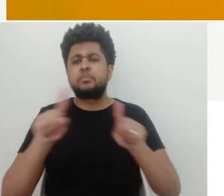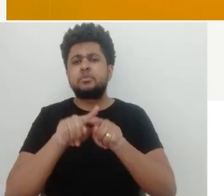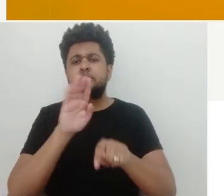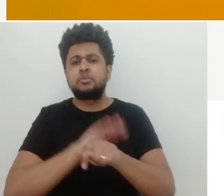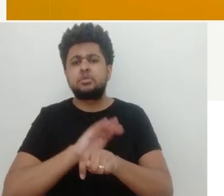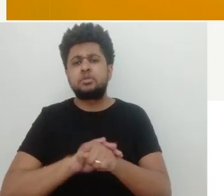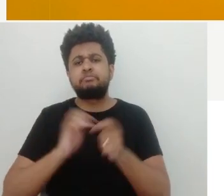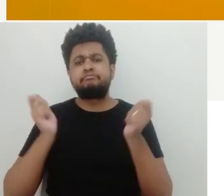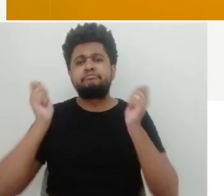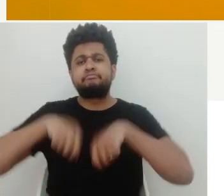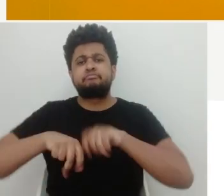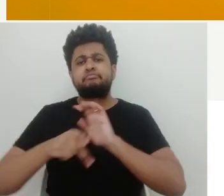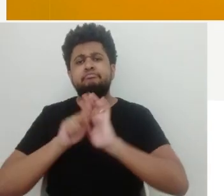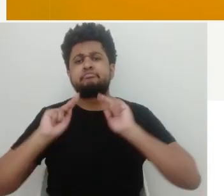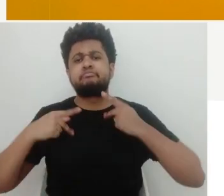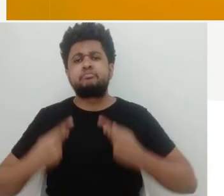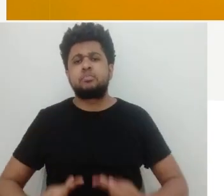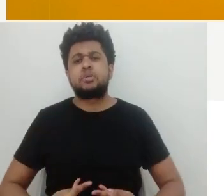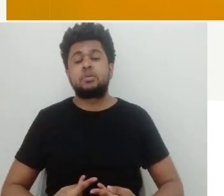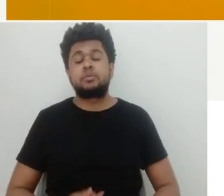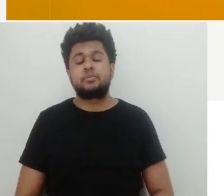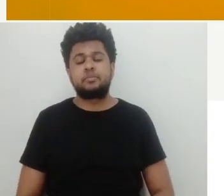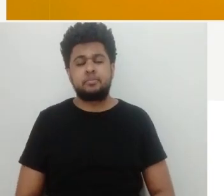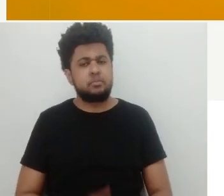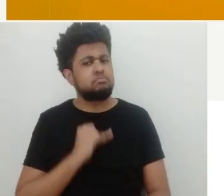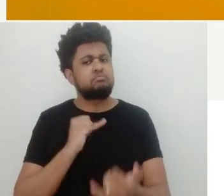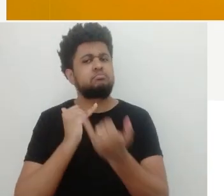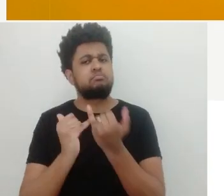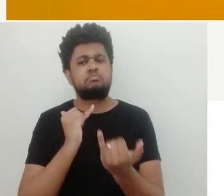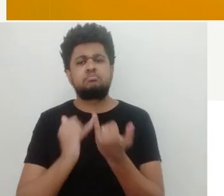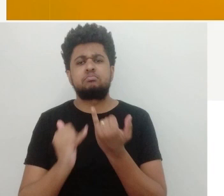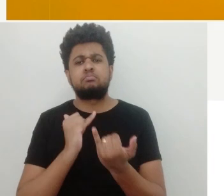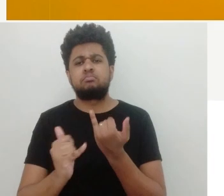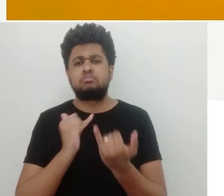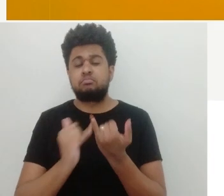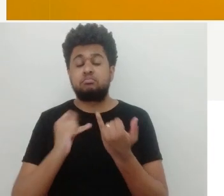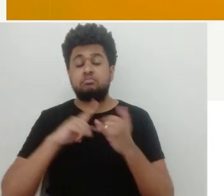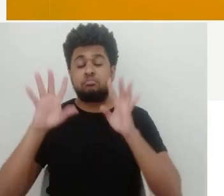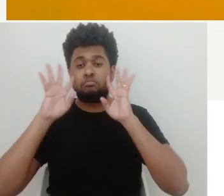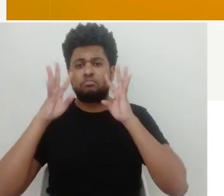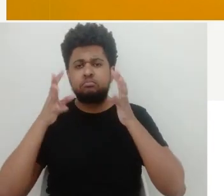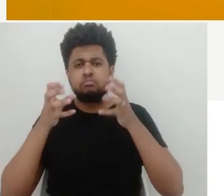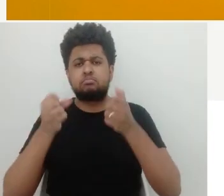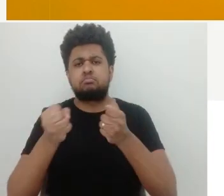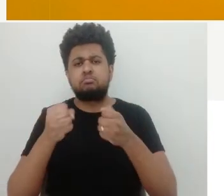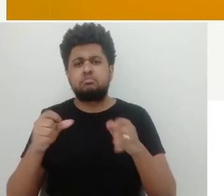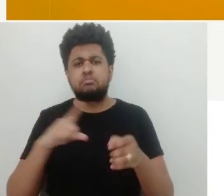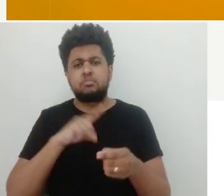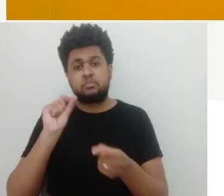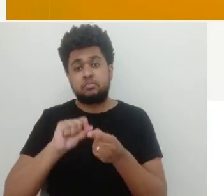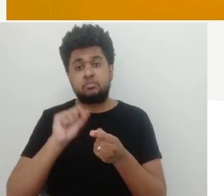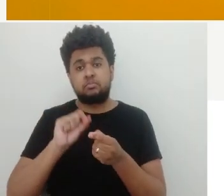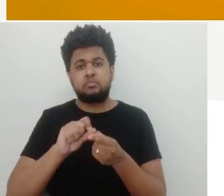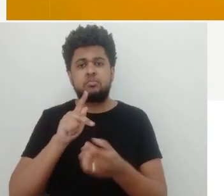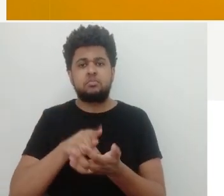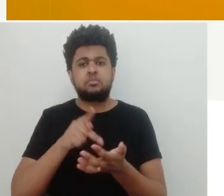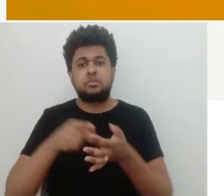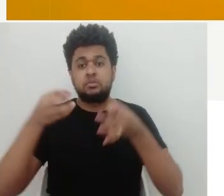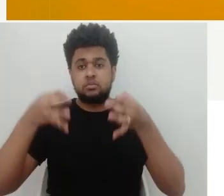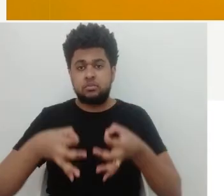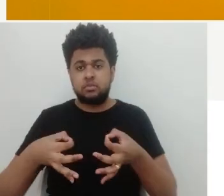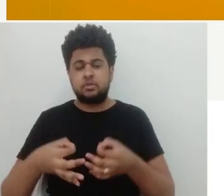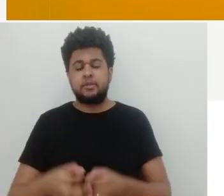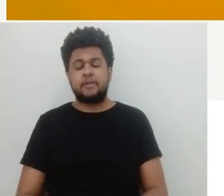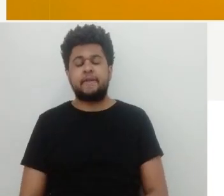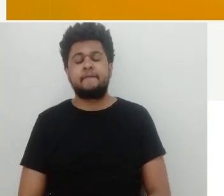que alrededor de esta tensión se funda, ¿verdad?, todo un acercamiento a la investigación.